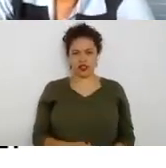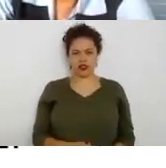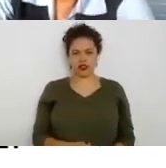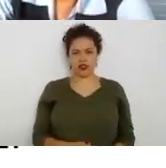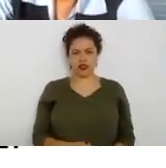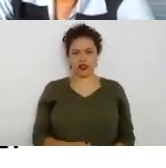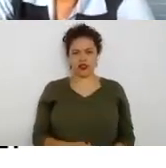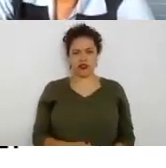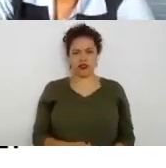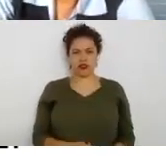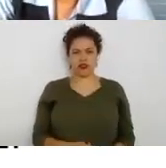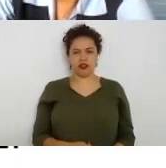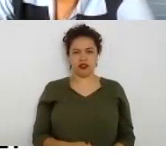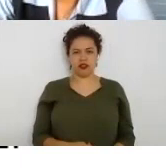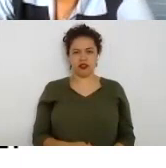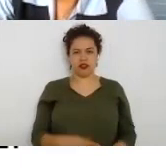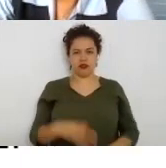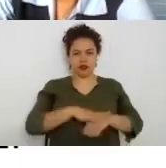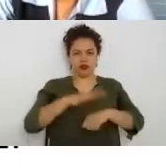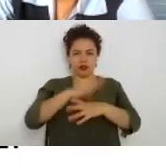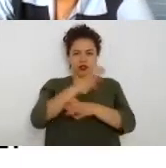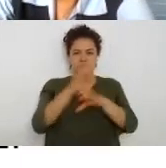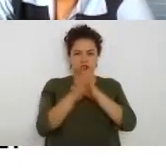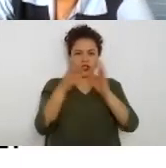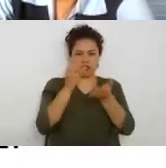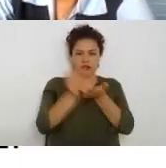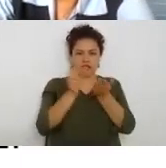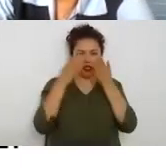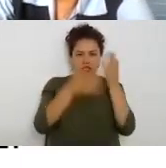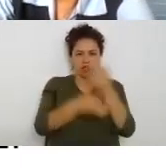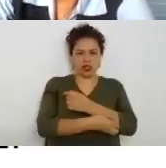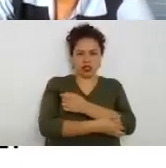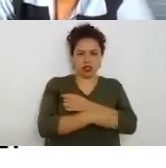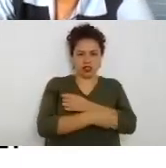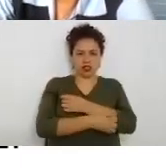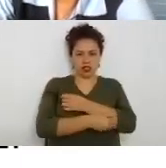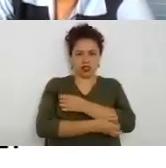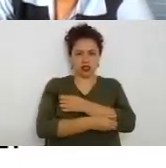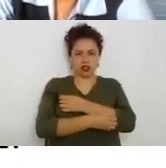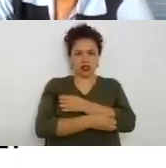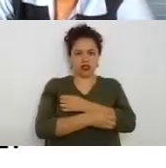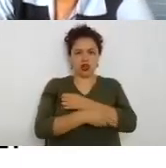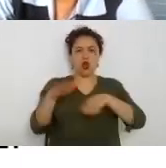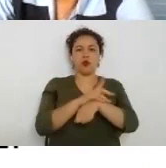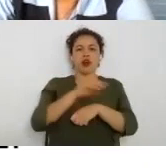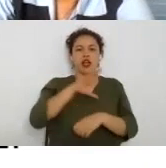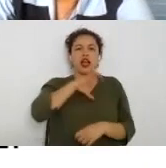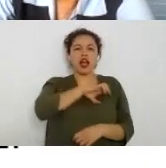¿Por qué debo enfocarme principalmente en lo que son cosas metálicas? Porque guardan el calor, ¿verdad? Exactamente.